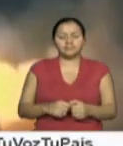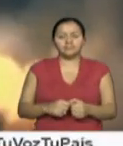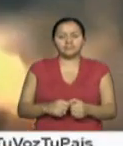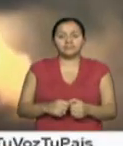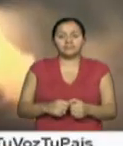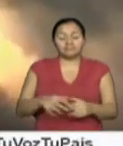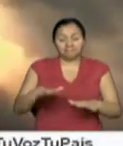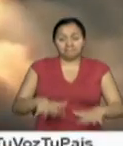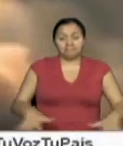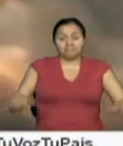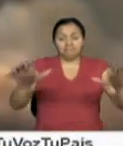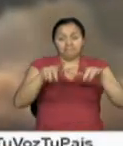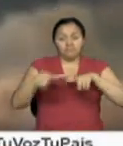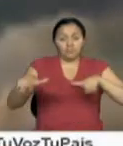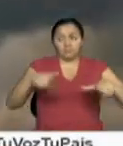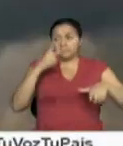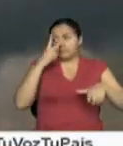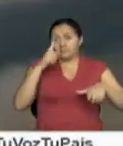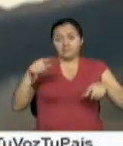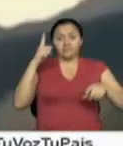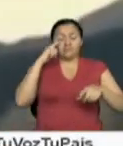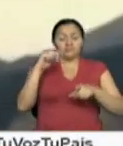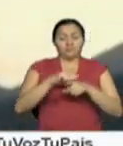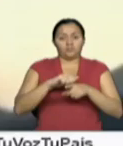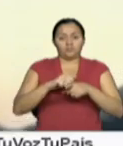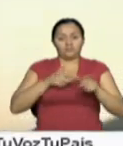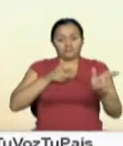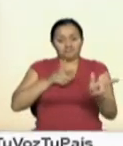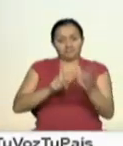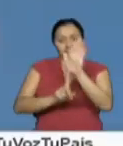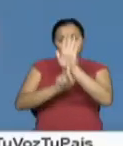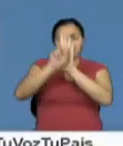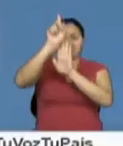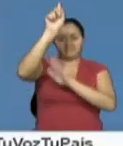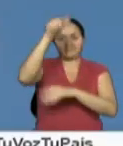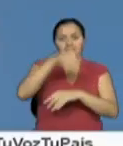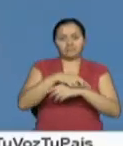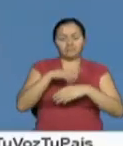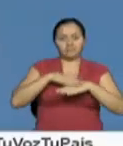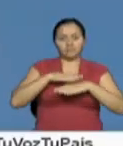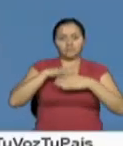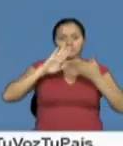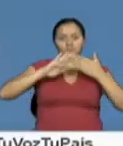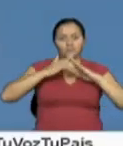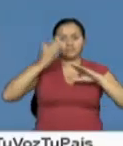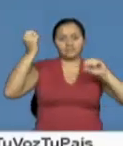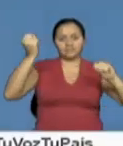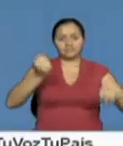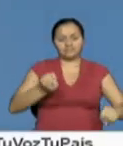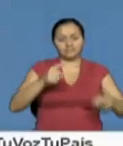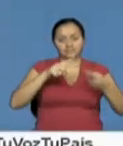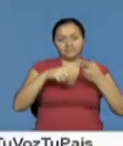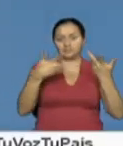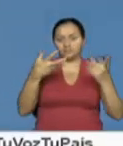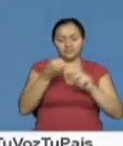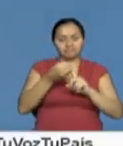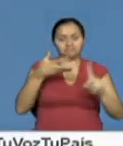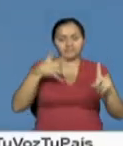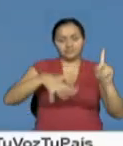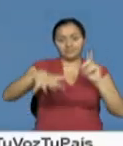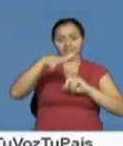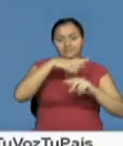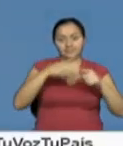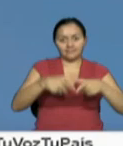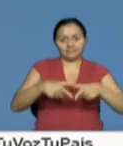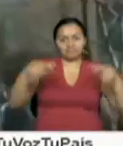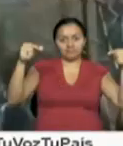Un escenario que enmarca las últimas pruebas de misiles balísticos realizadas por el régimen comunista que impactaron en la península y las aguas de